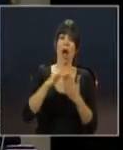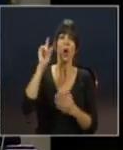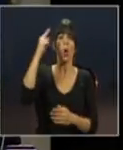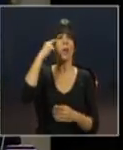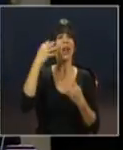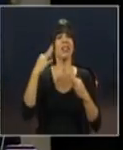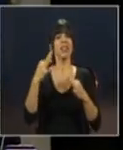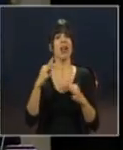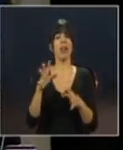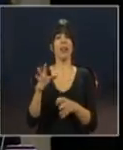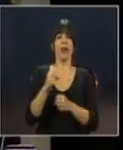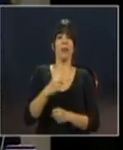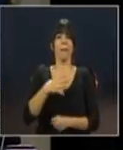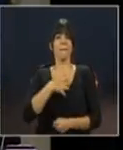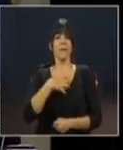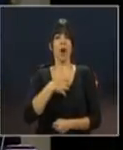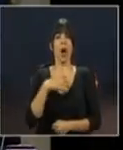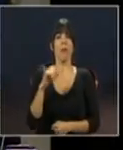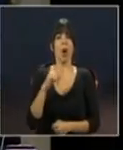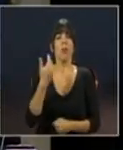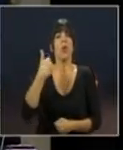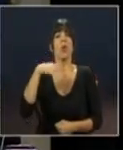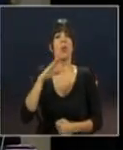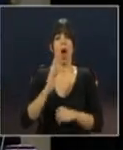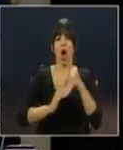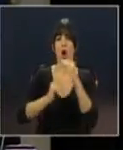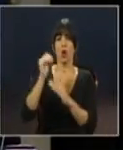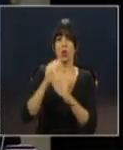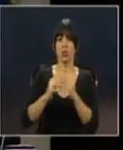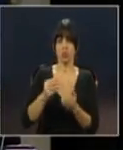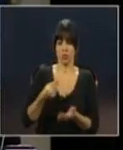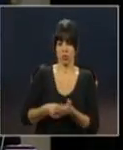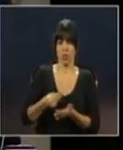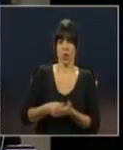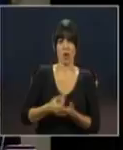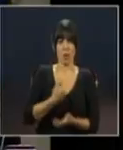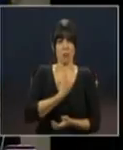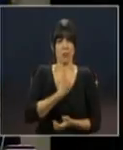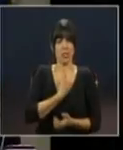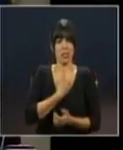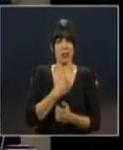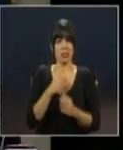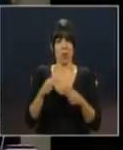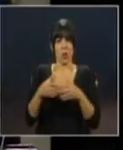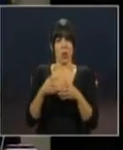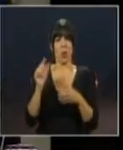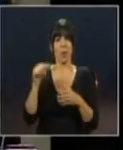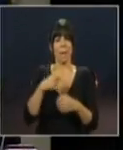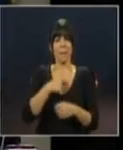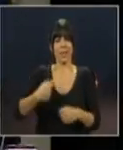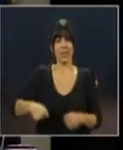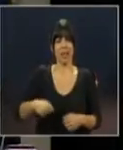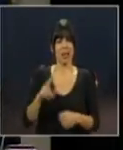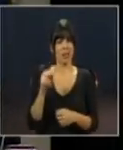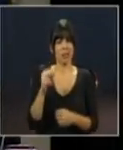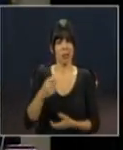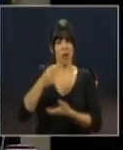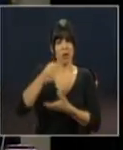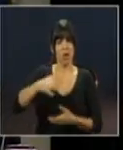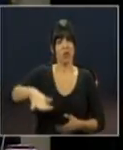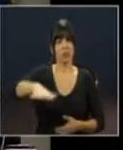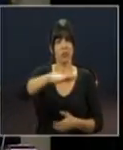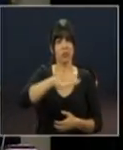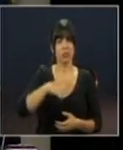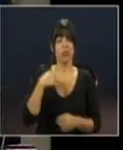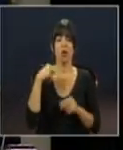pretendiera apropiársela como si ésta hubiese sido edificada con recursos del propio peculio presidencial. Miro la